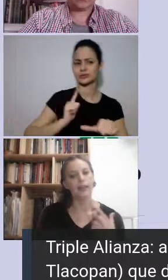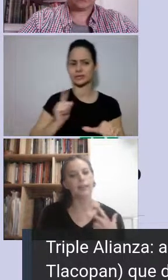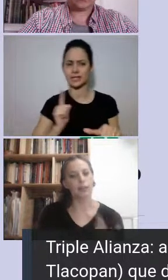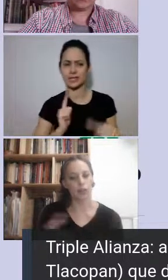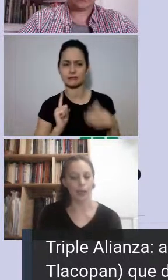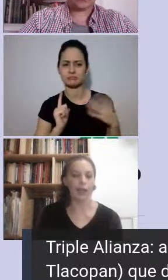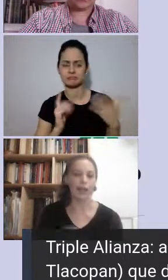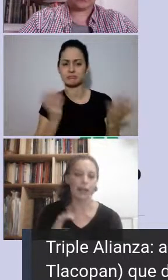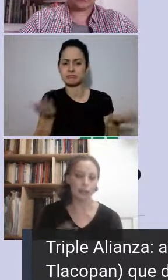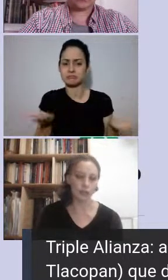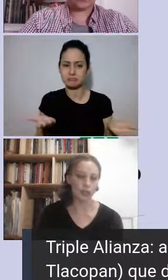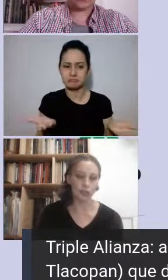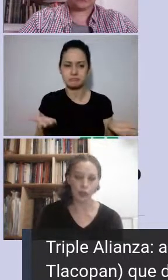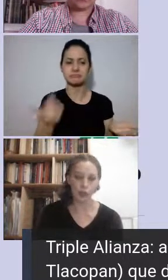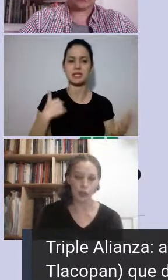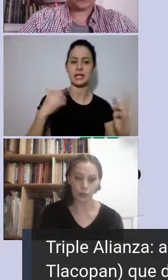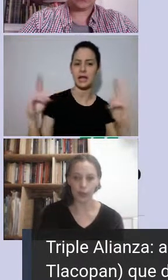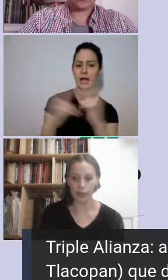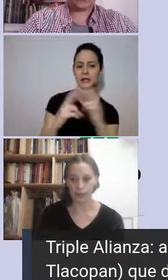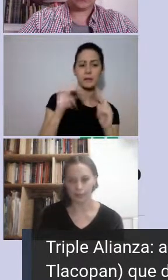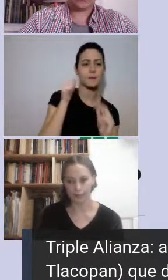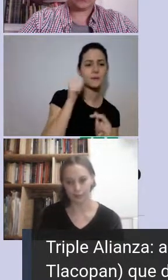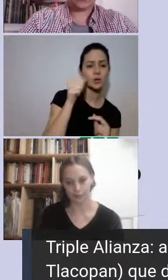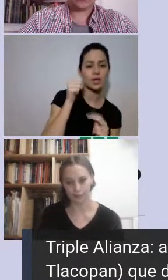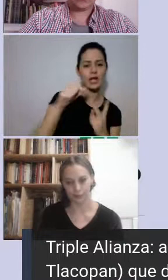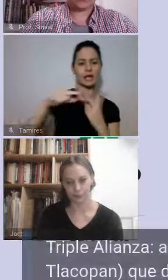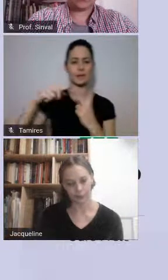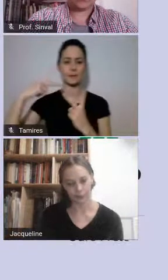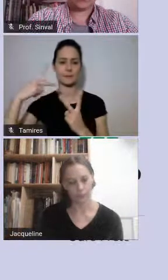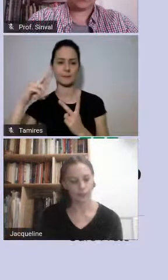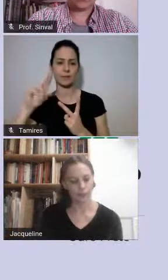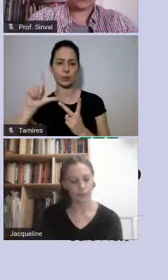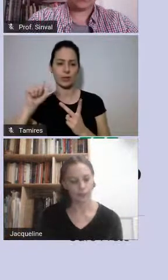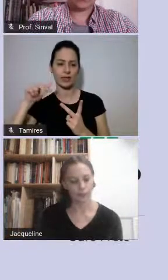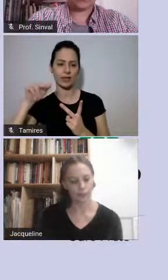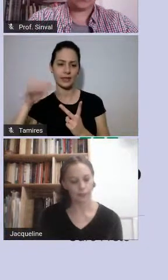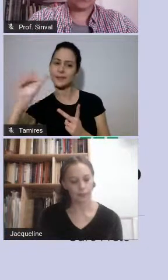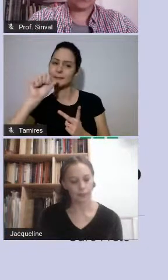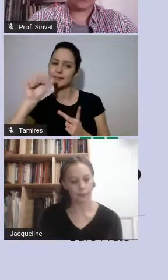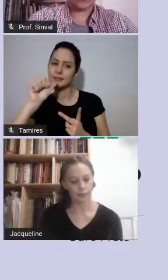manera sobre la relación entre mujeres y pulque?